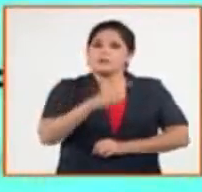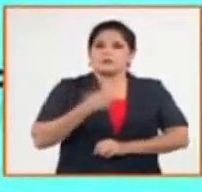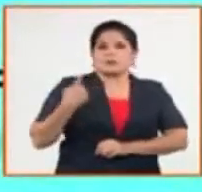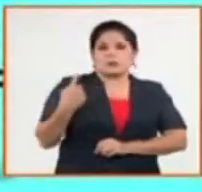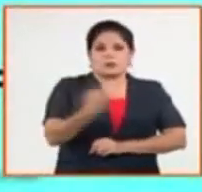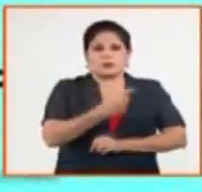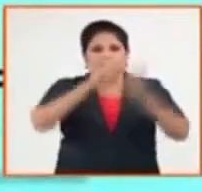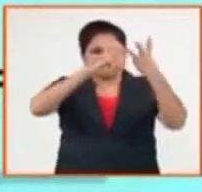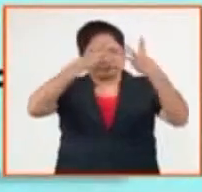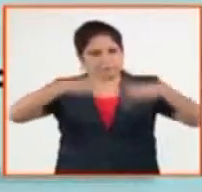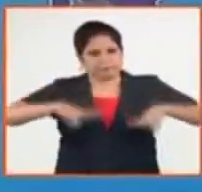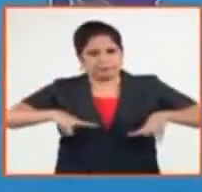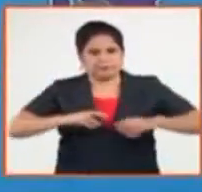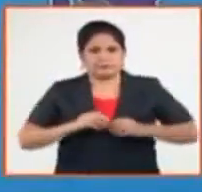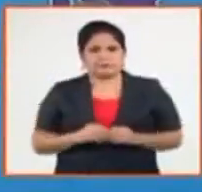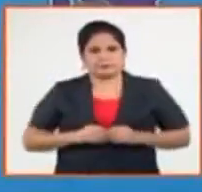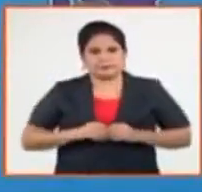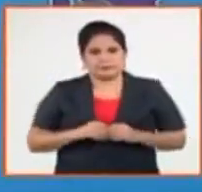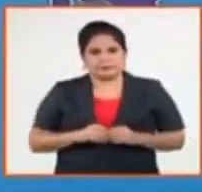Redes sociales.